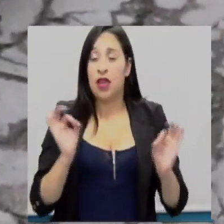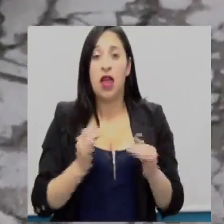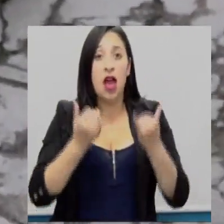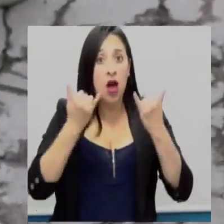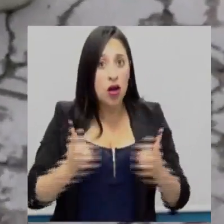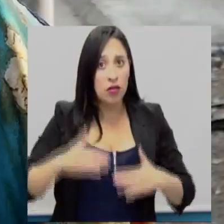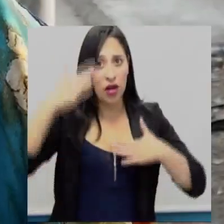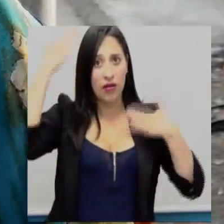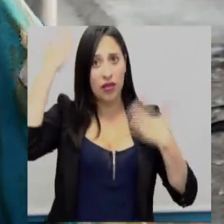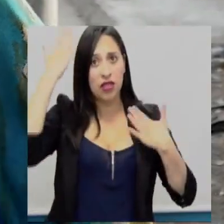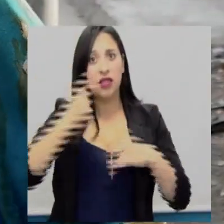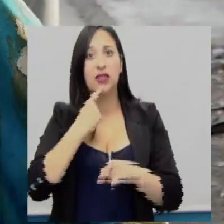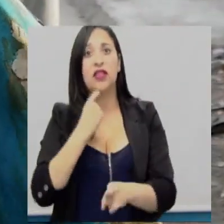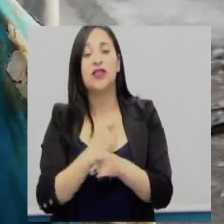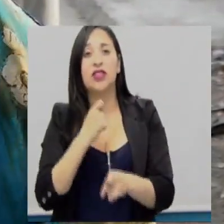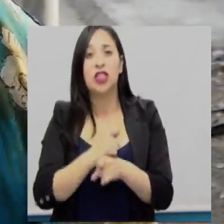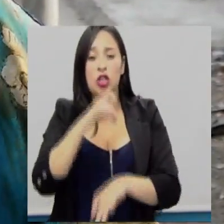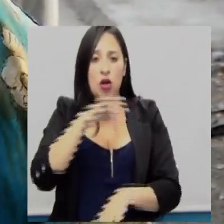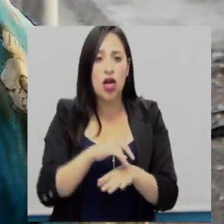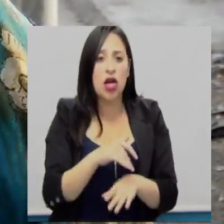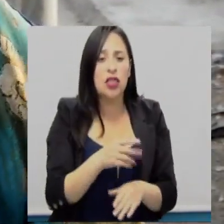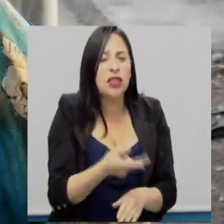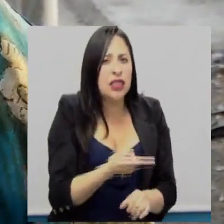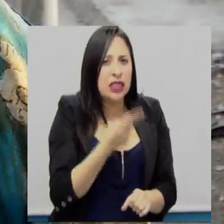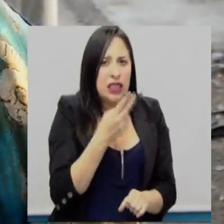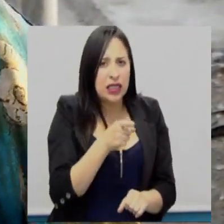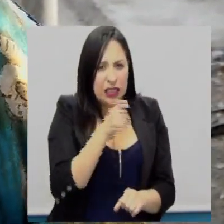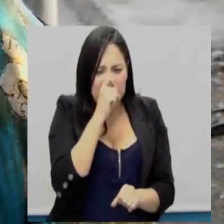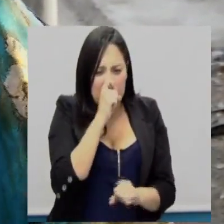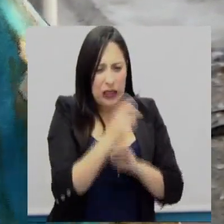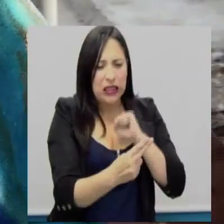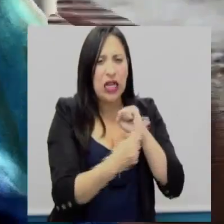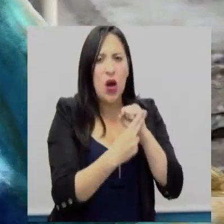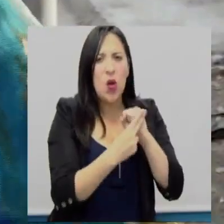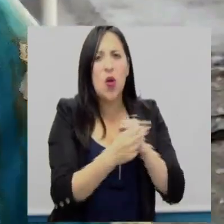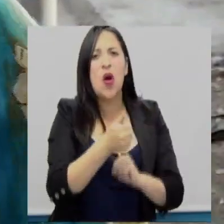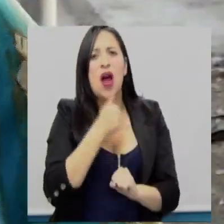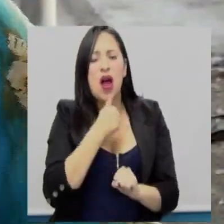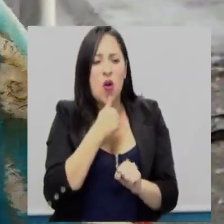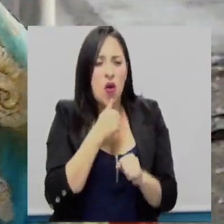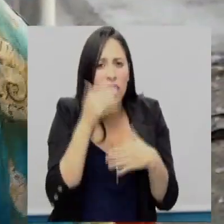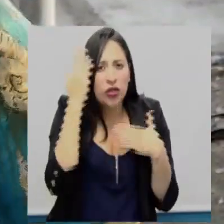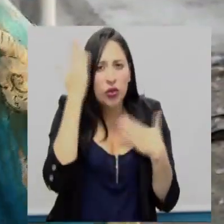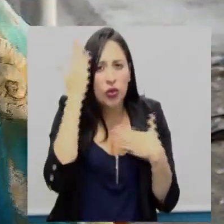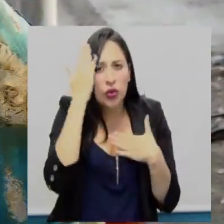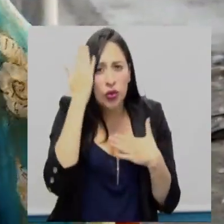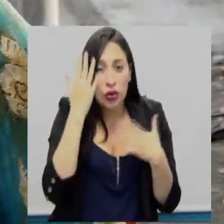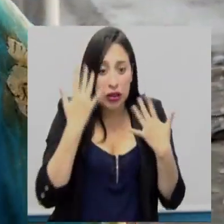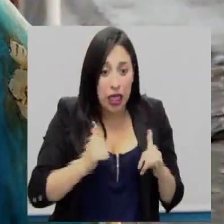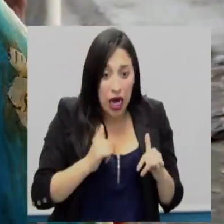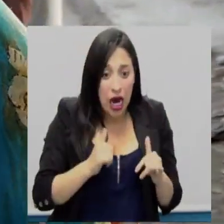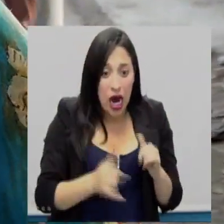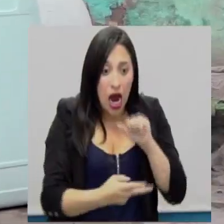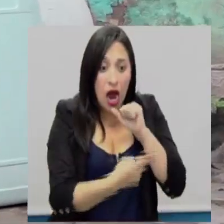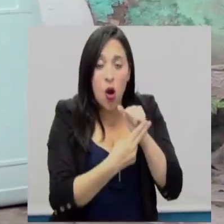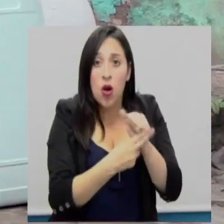es un problema. Bueno, de a medio tanquecito cada uno. Y esa nos bañamos en ponchera y esa misma sirve para bajar el